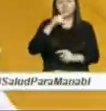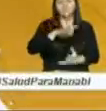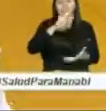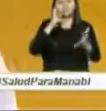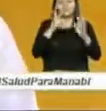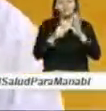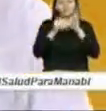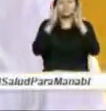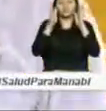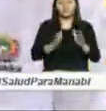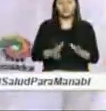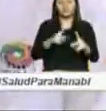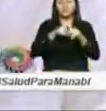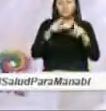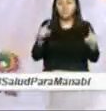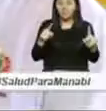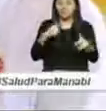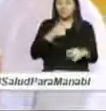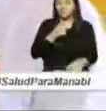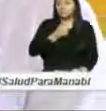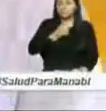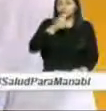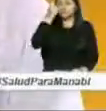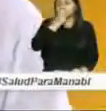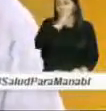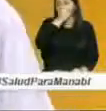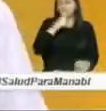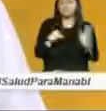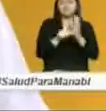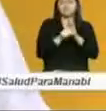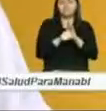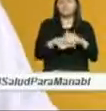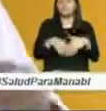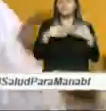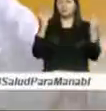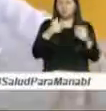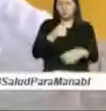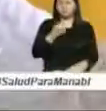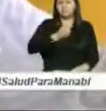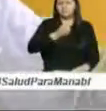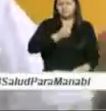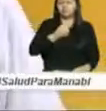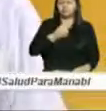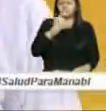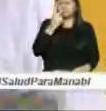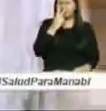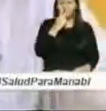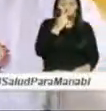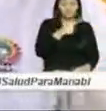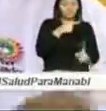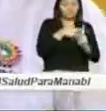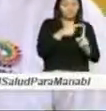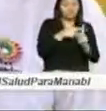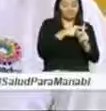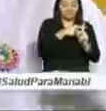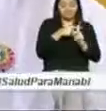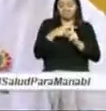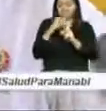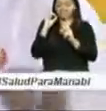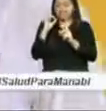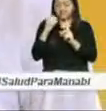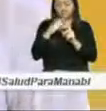pero somos los más duros críticos de nosotros mismos. No vemos en lo que hemos acertado. Algunas veces es necesario,